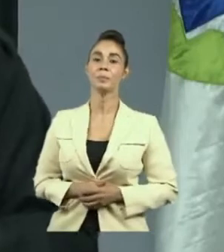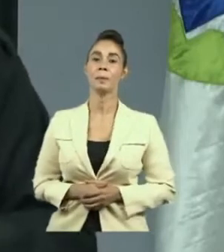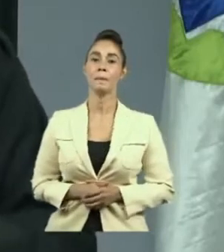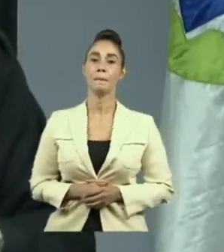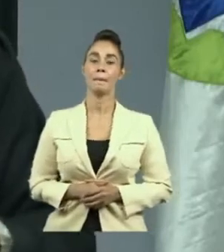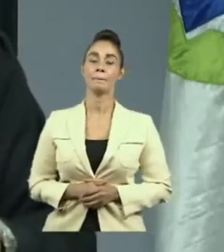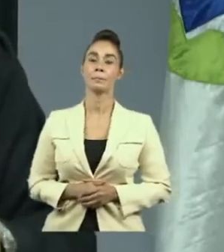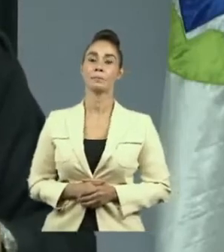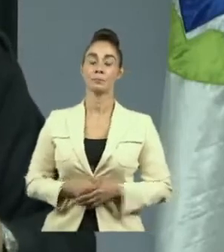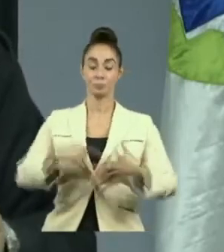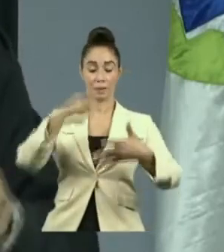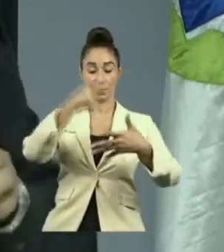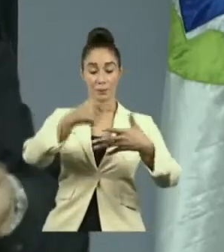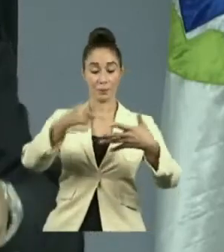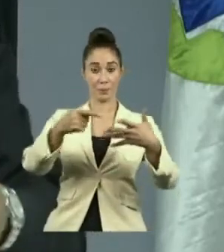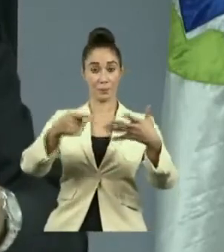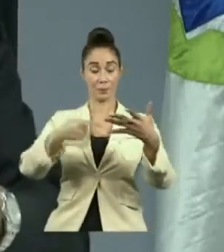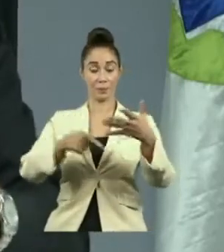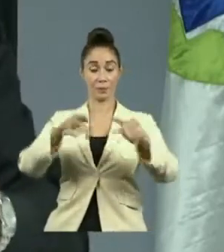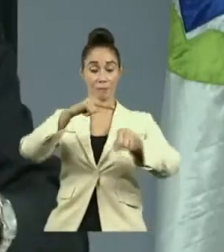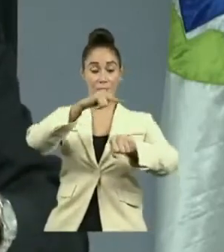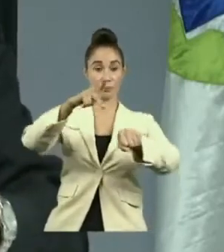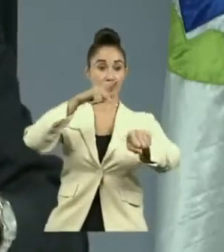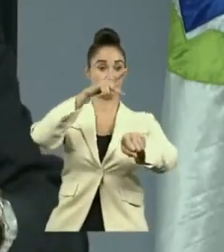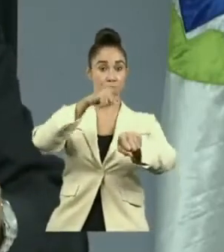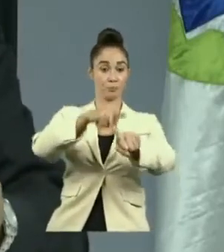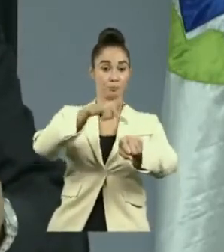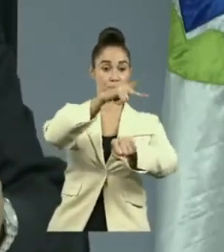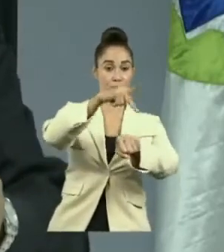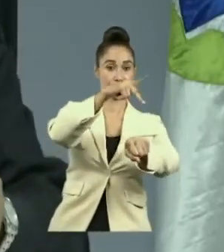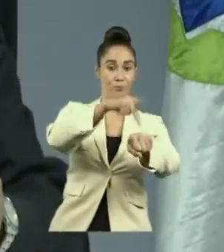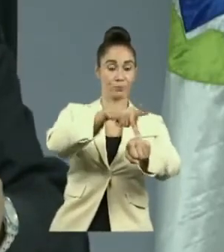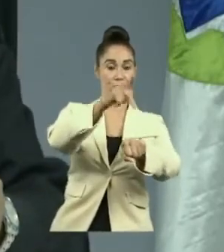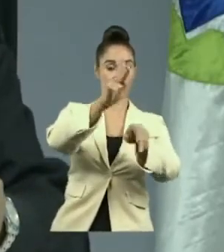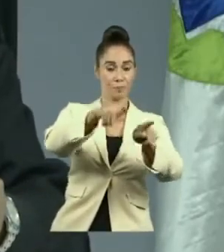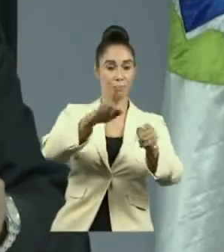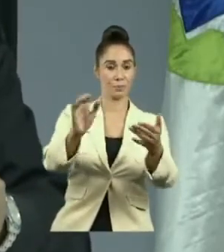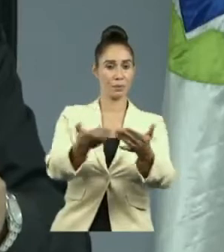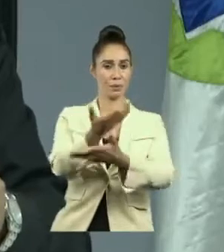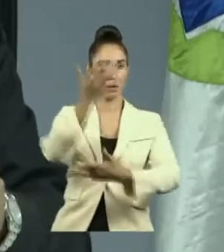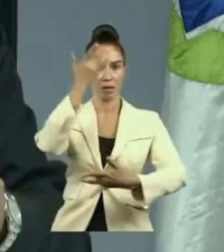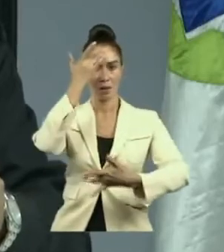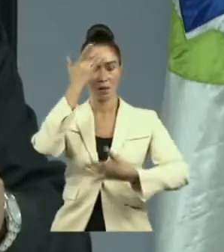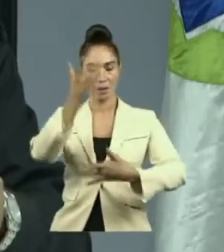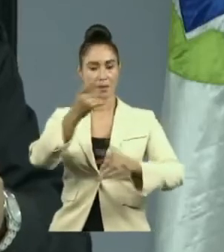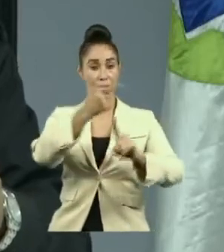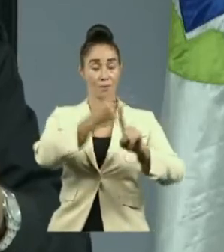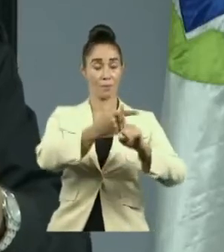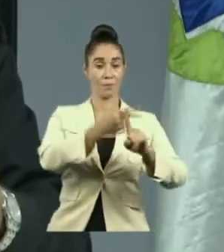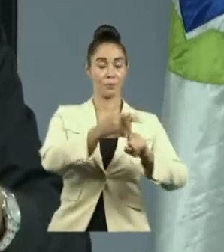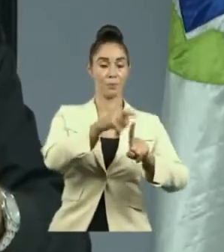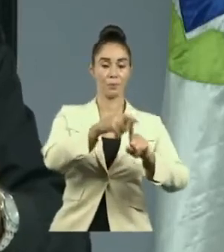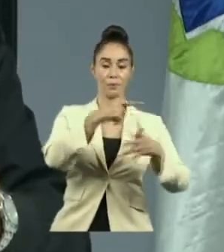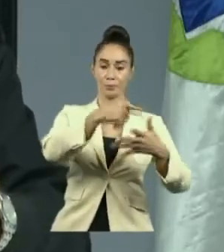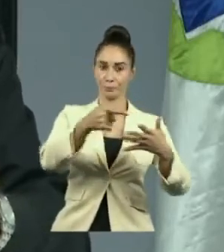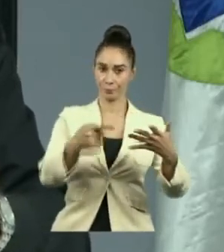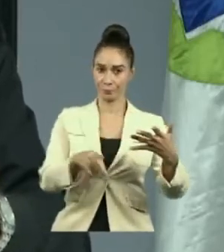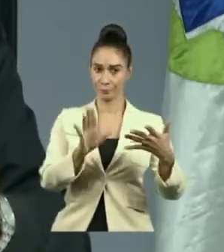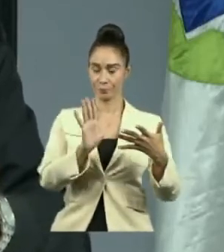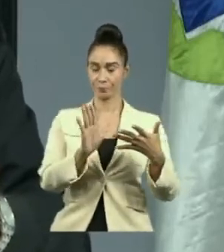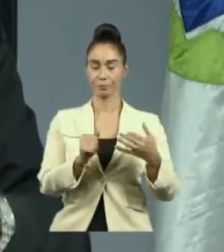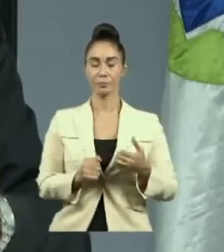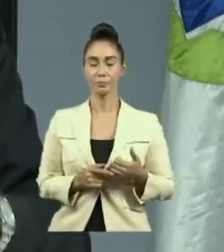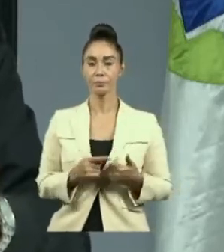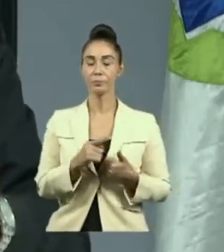el detalle por provincia de los casos nuevos registrados es el siguiente